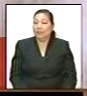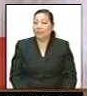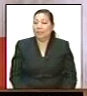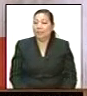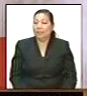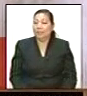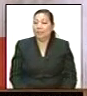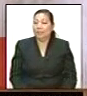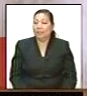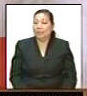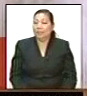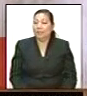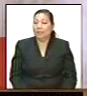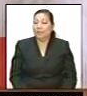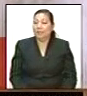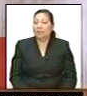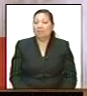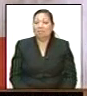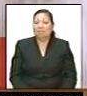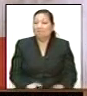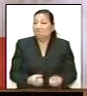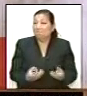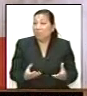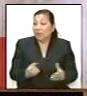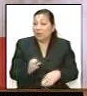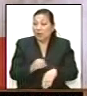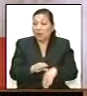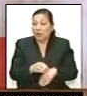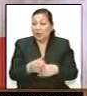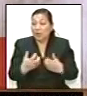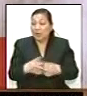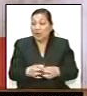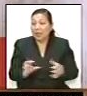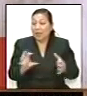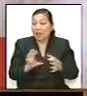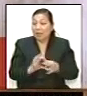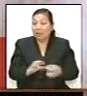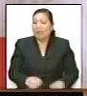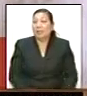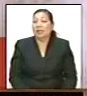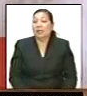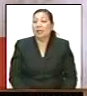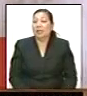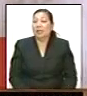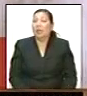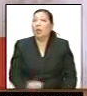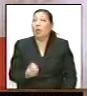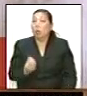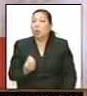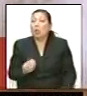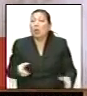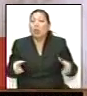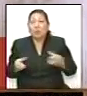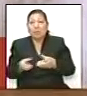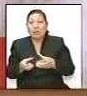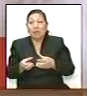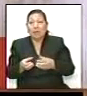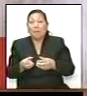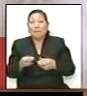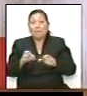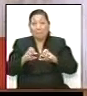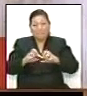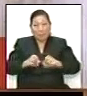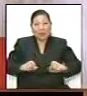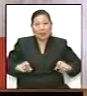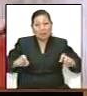e tanto el consejo empresarial de la alianza el pacífico como la comisión interparlamentaria de la alianza